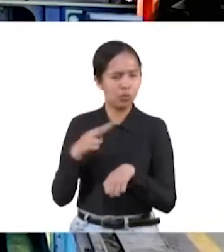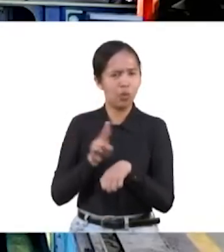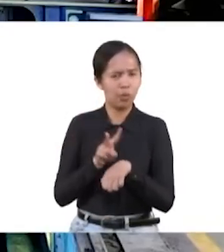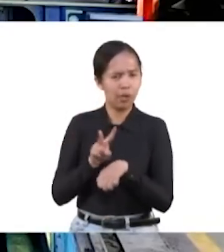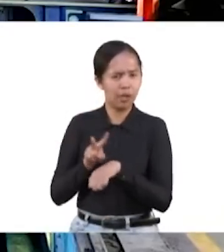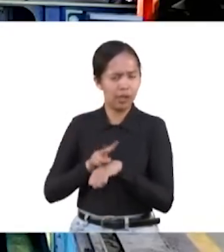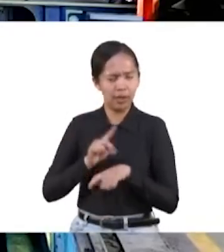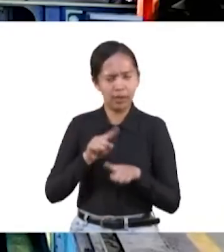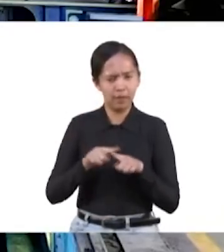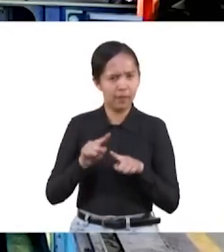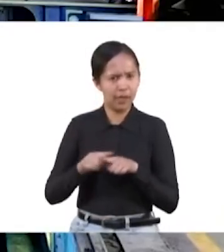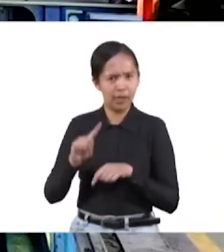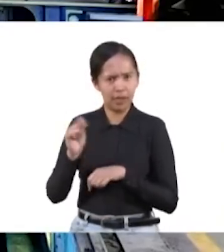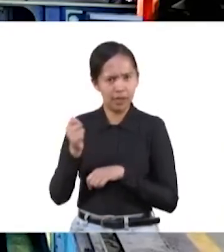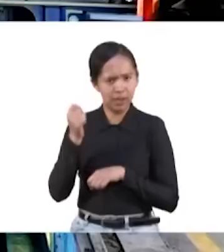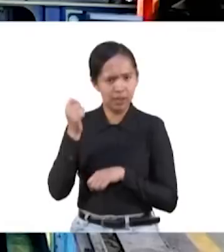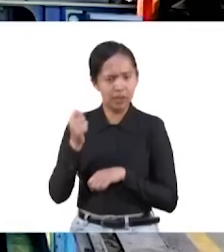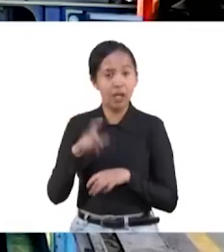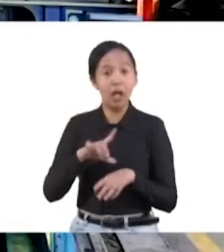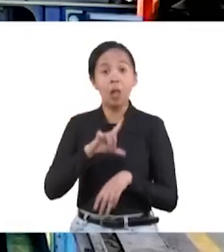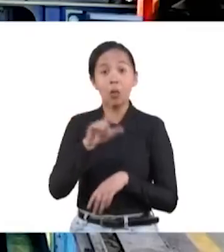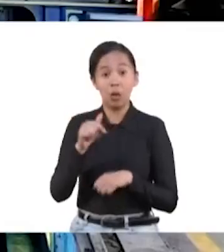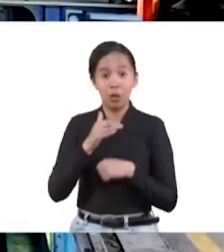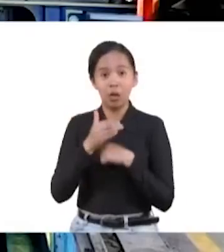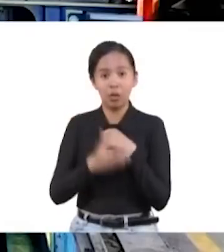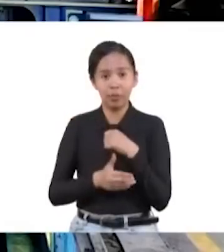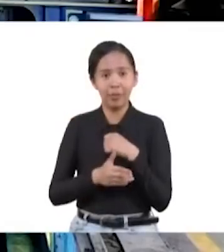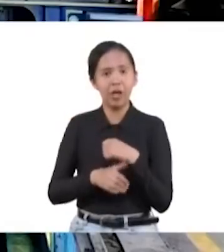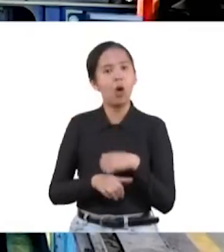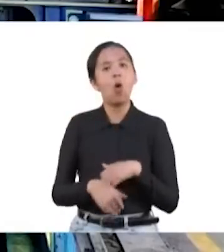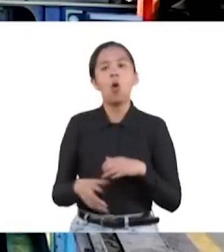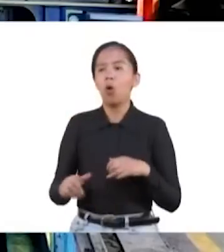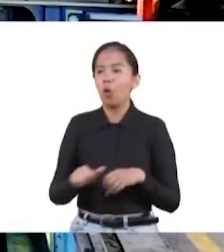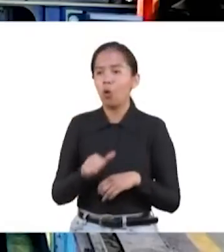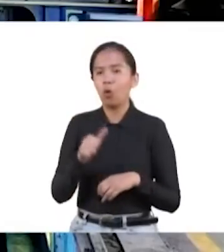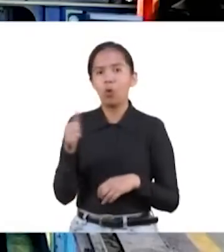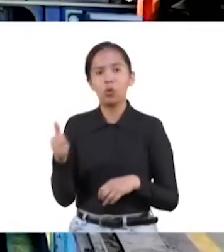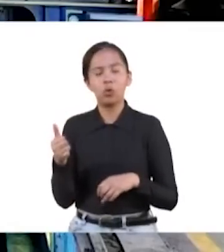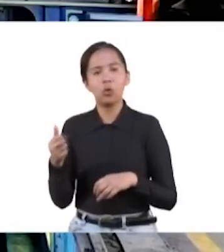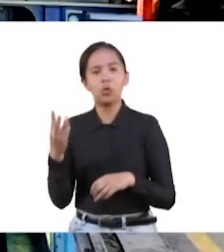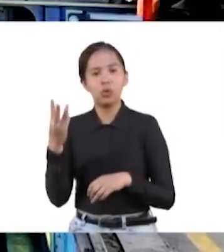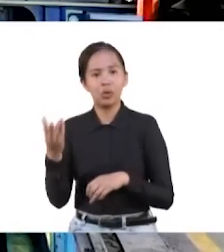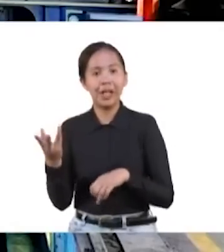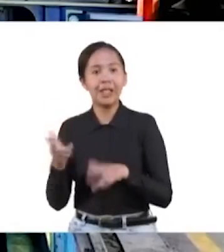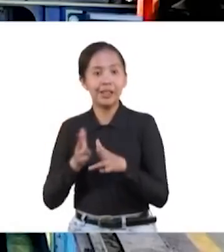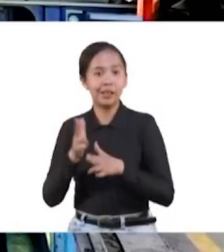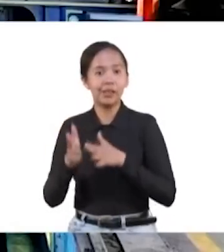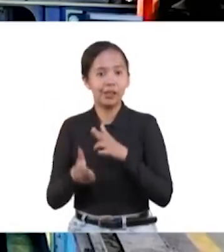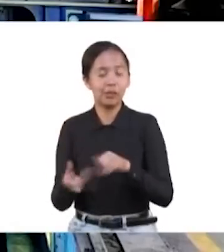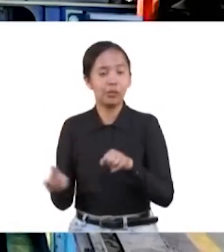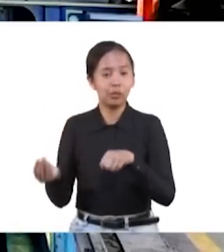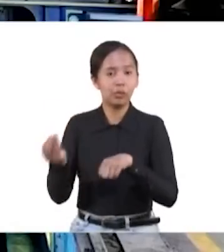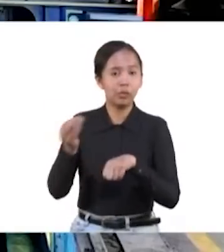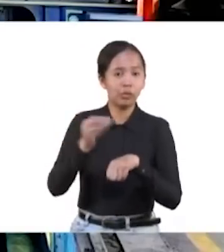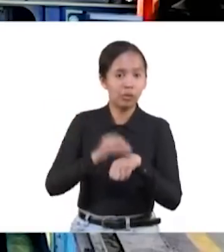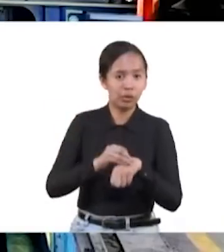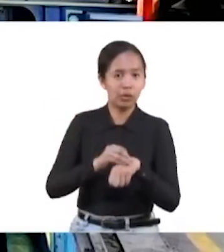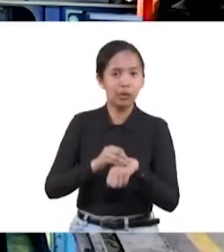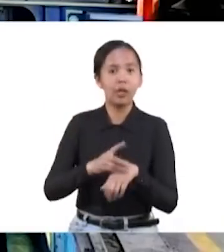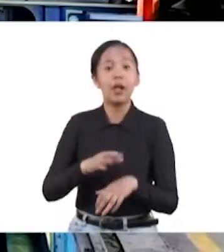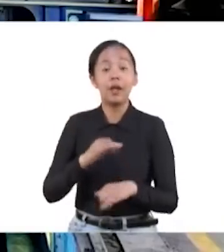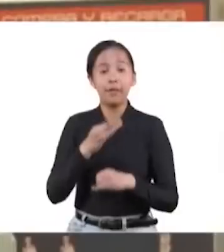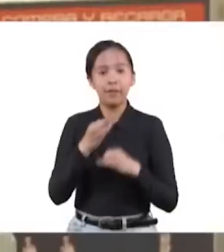vez concluido satisfactoriamente esta fase, se integran tres trenes para esta verificación simultánea y